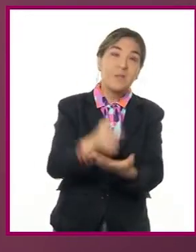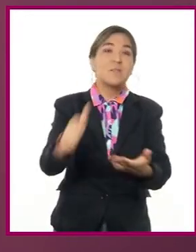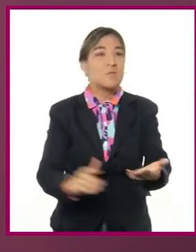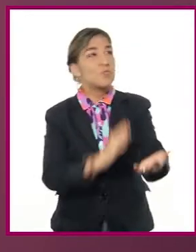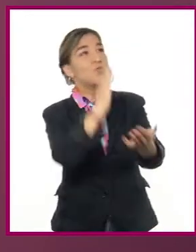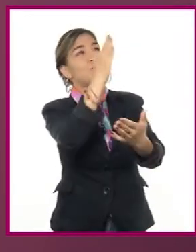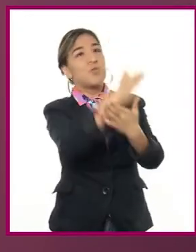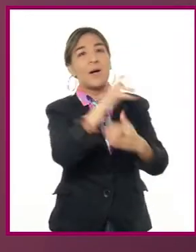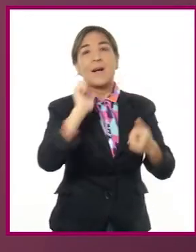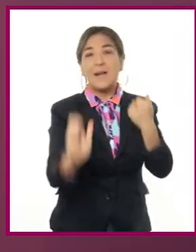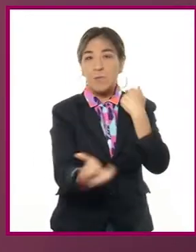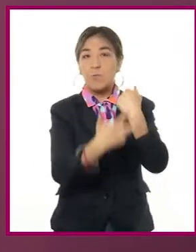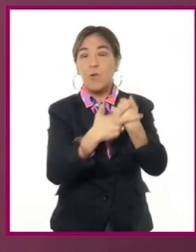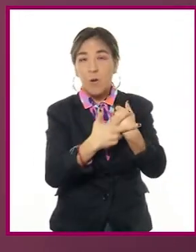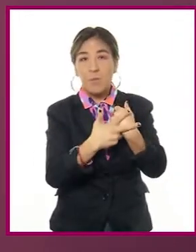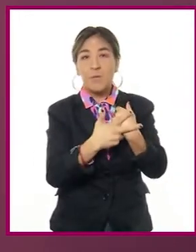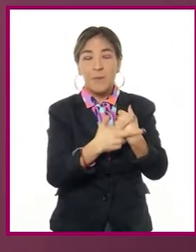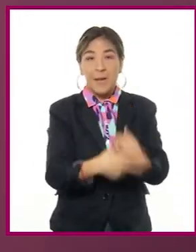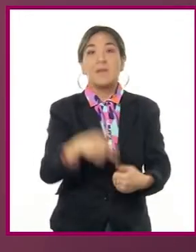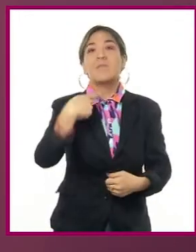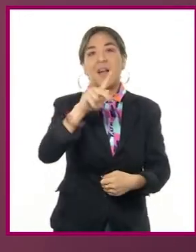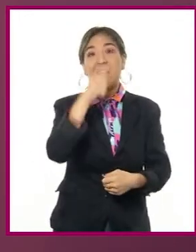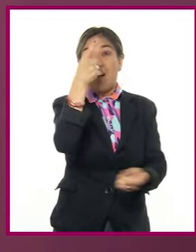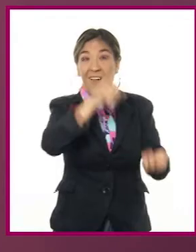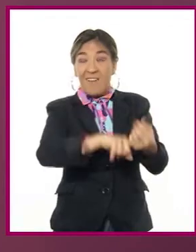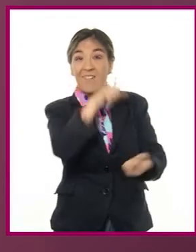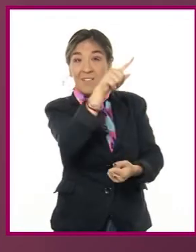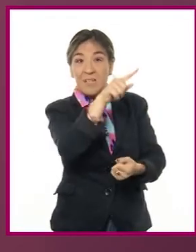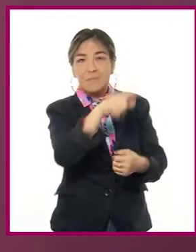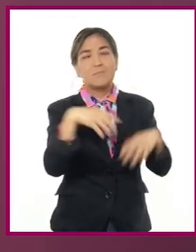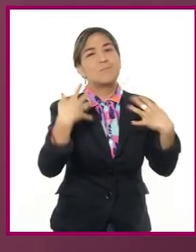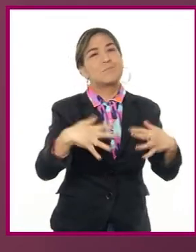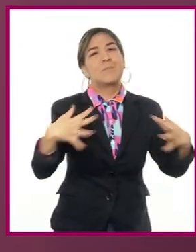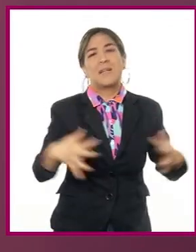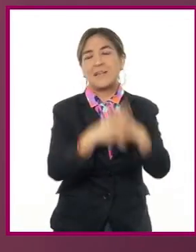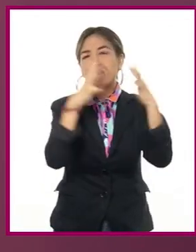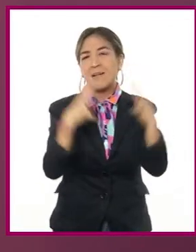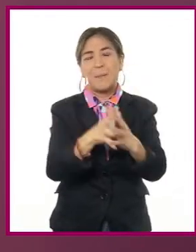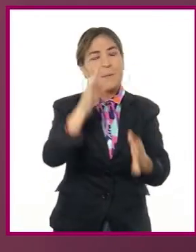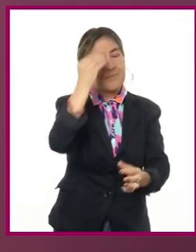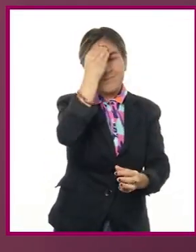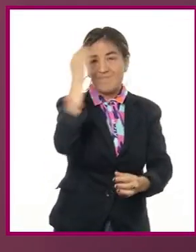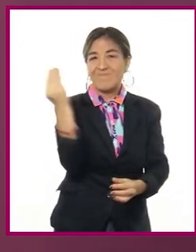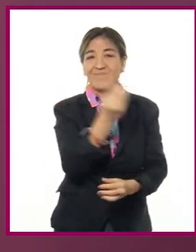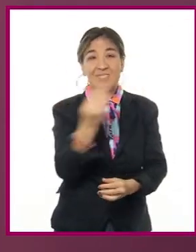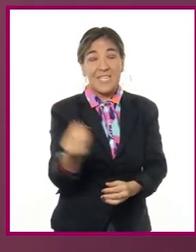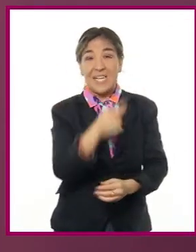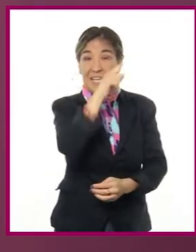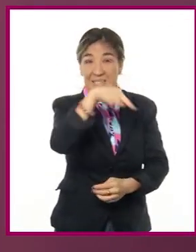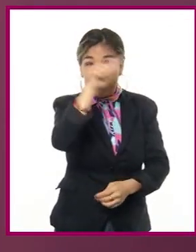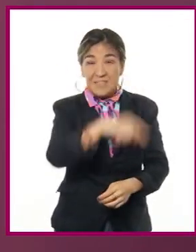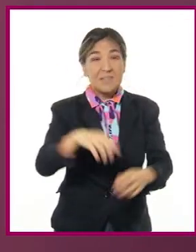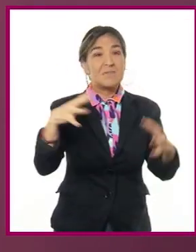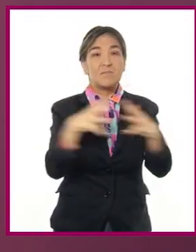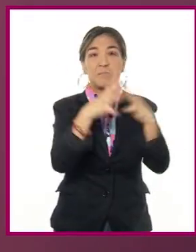Europa, pero se encontraron con una guerra de trincheras terrible. Muchos de ellos no pudieron regresar a nuestro